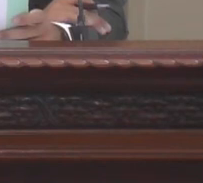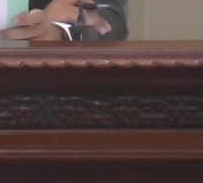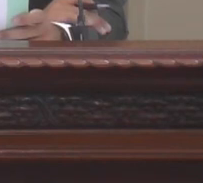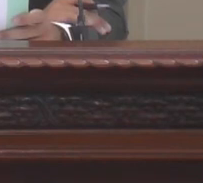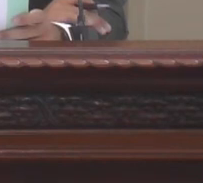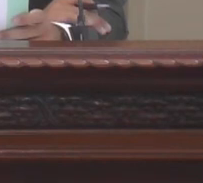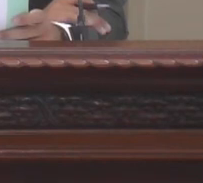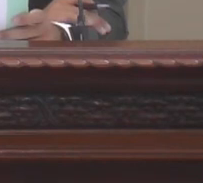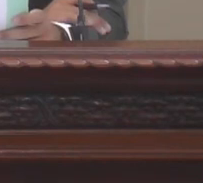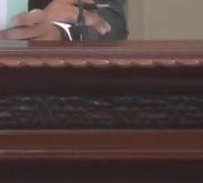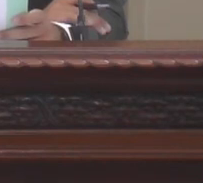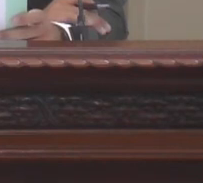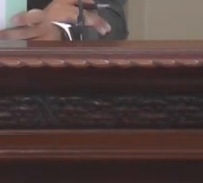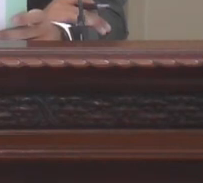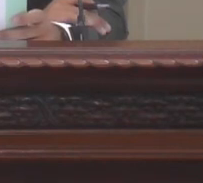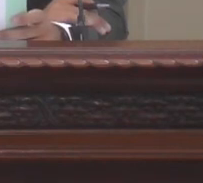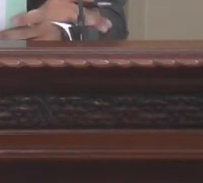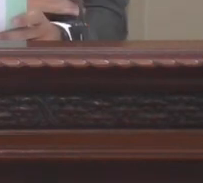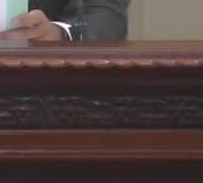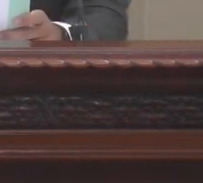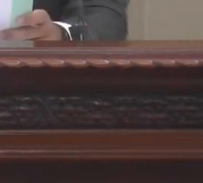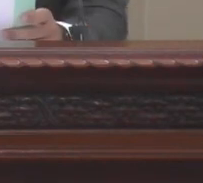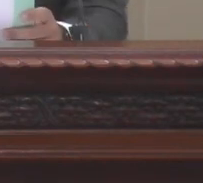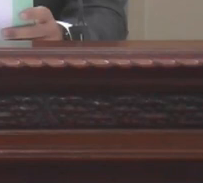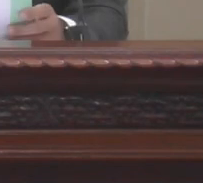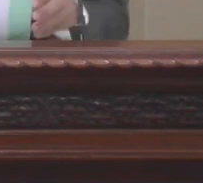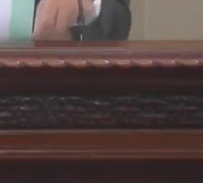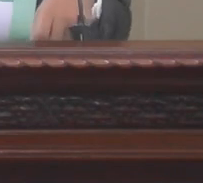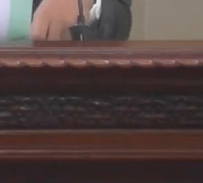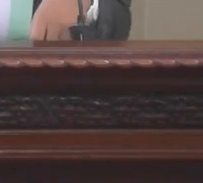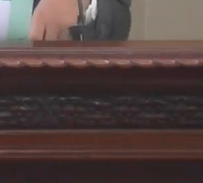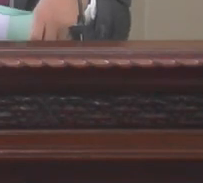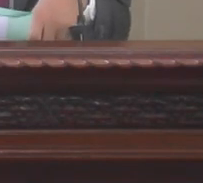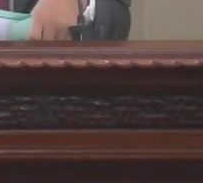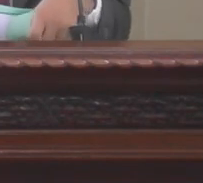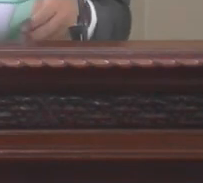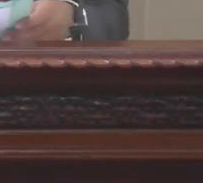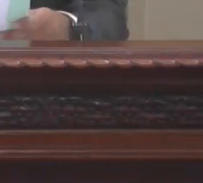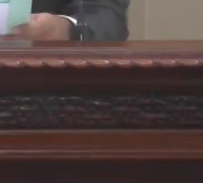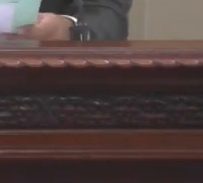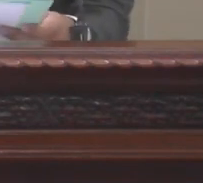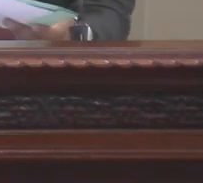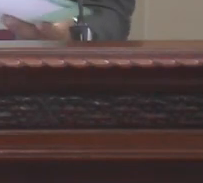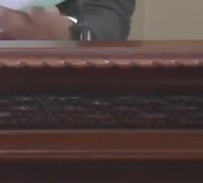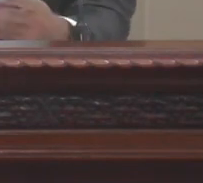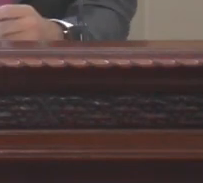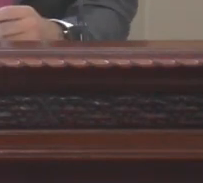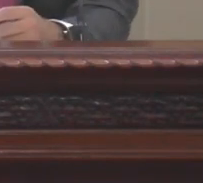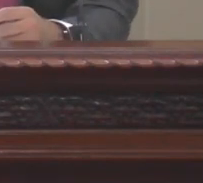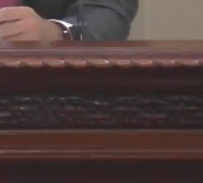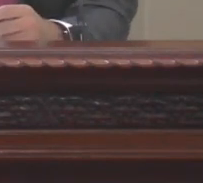estado de la señalización vertical y horizontal en las rutas provinciales necesarias para organizar y brindar seguridad en nuestras rutas.